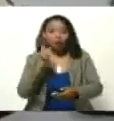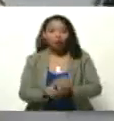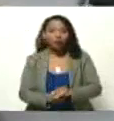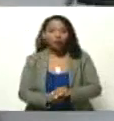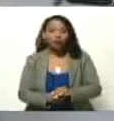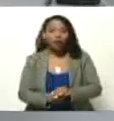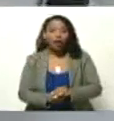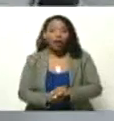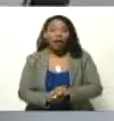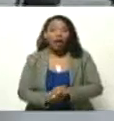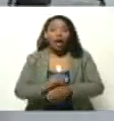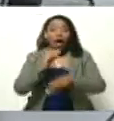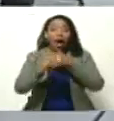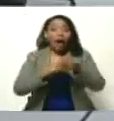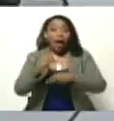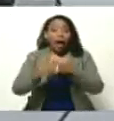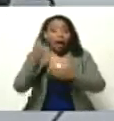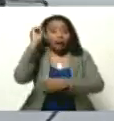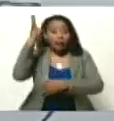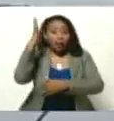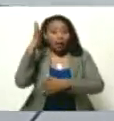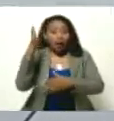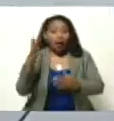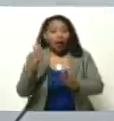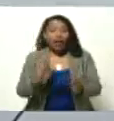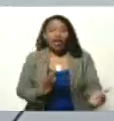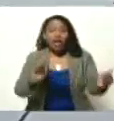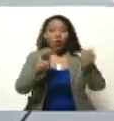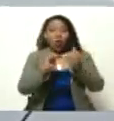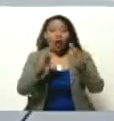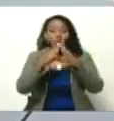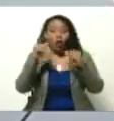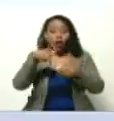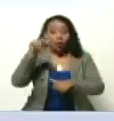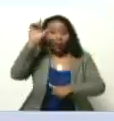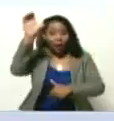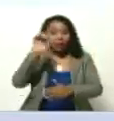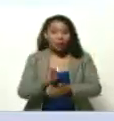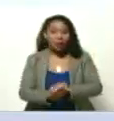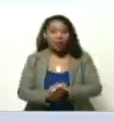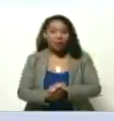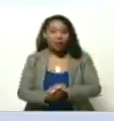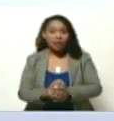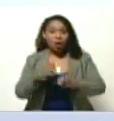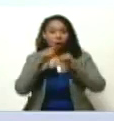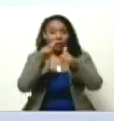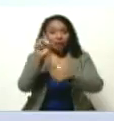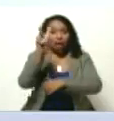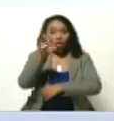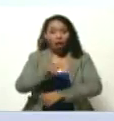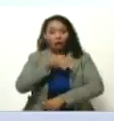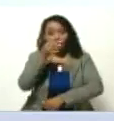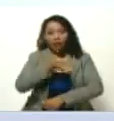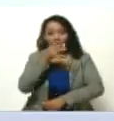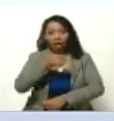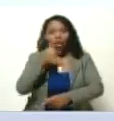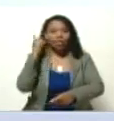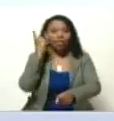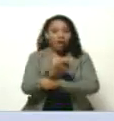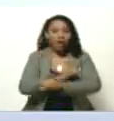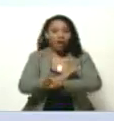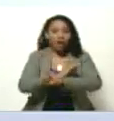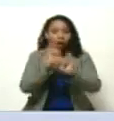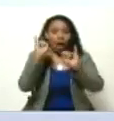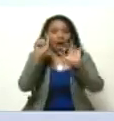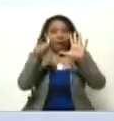Se harán las asambleas de manera simultánea en todo el país. En todo el país. Arrancan a las 2 de la tarde y deben finalizar